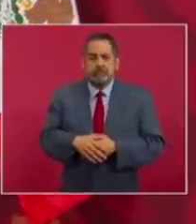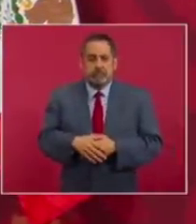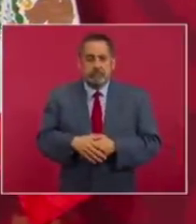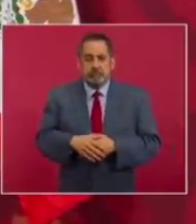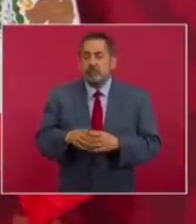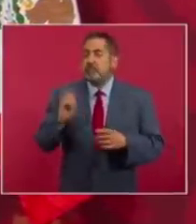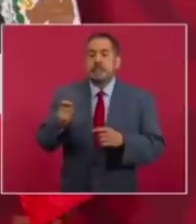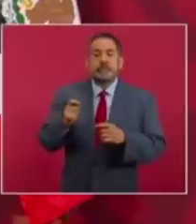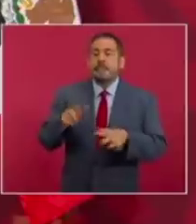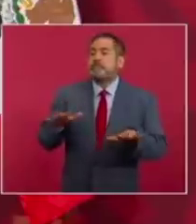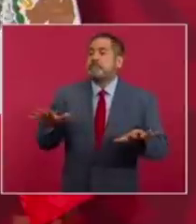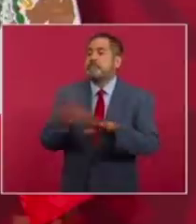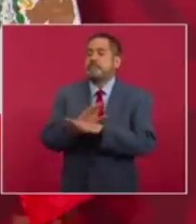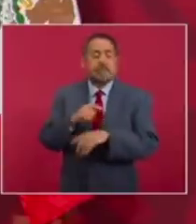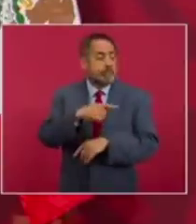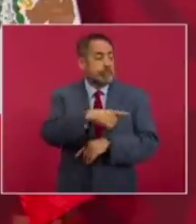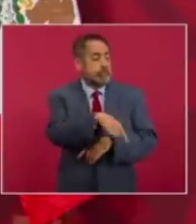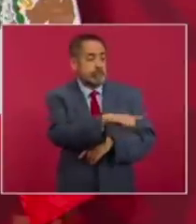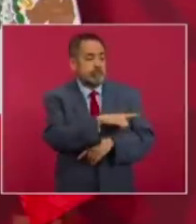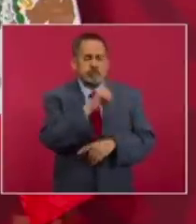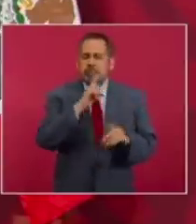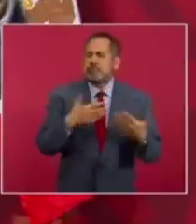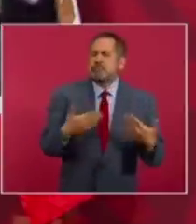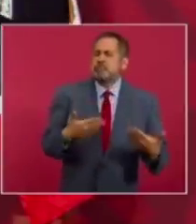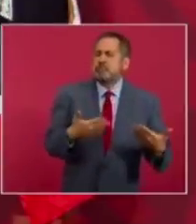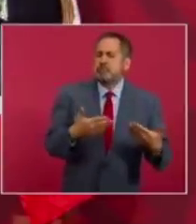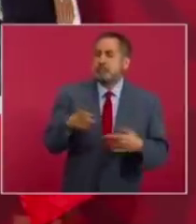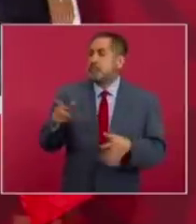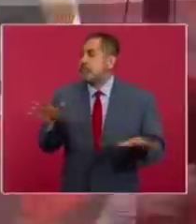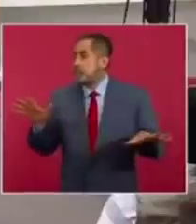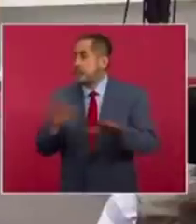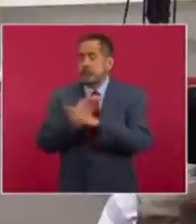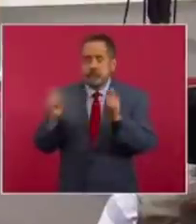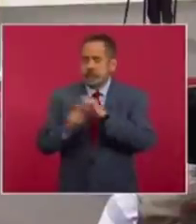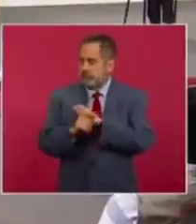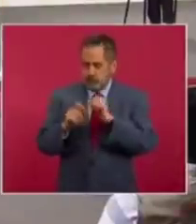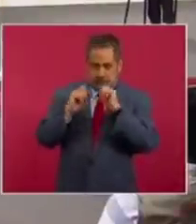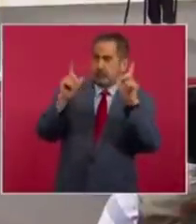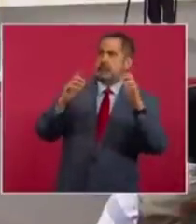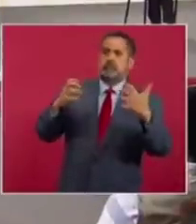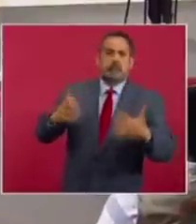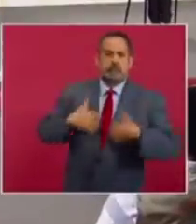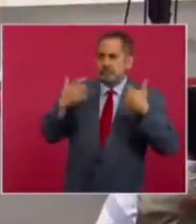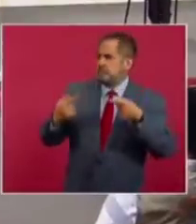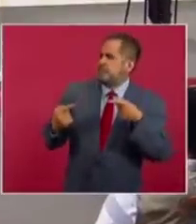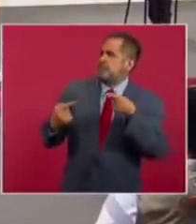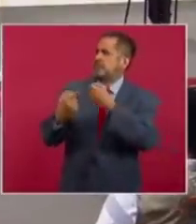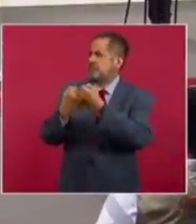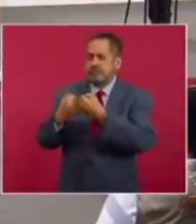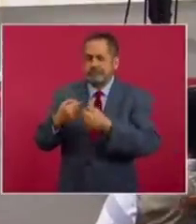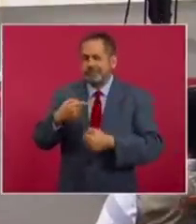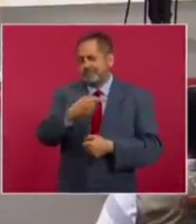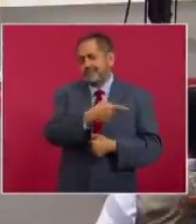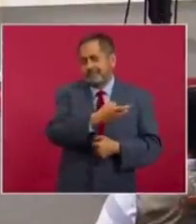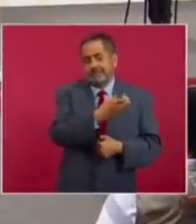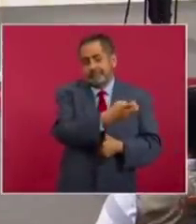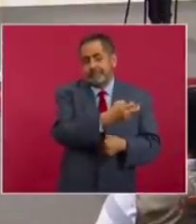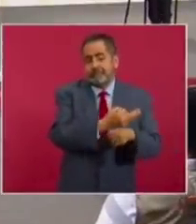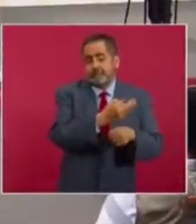Cuando hay una reforma, cuando hay una transformación, pues hay una reacción. Es lo que